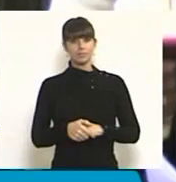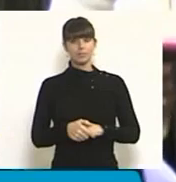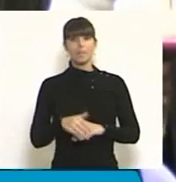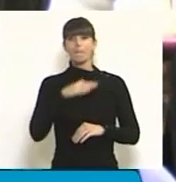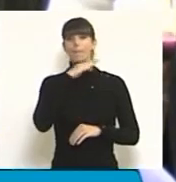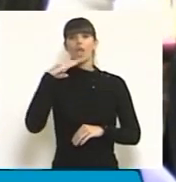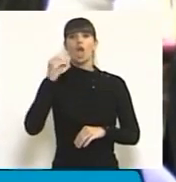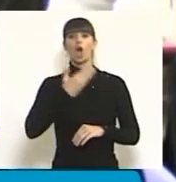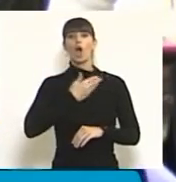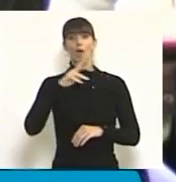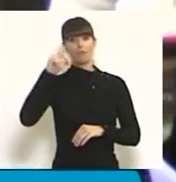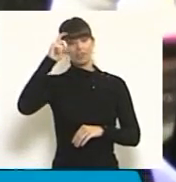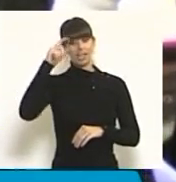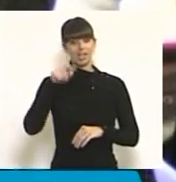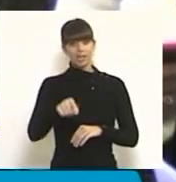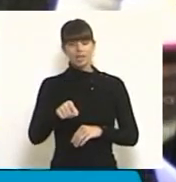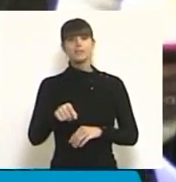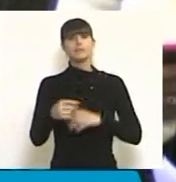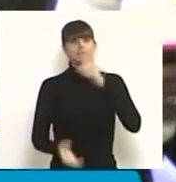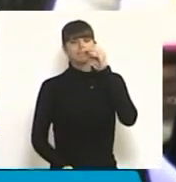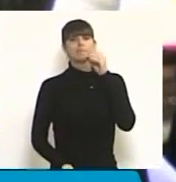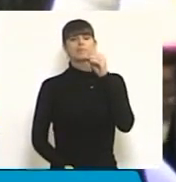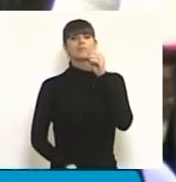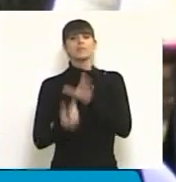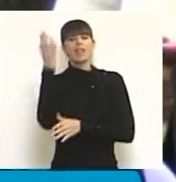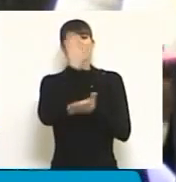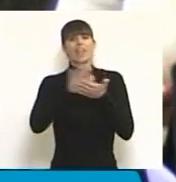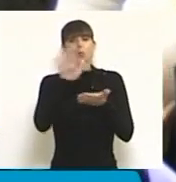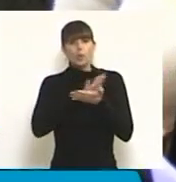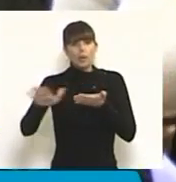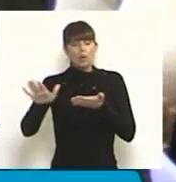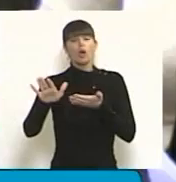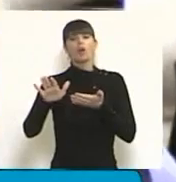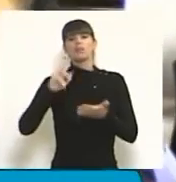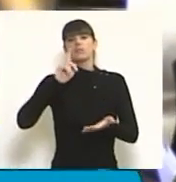Tomás Joffre refundó las ideas penales,